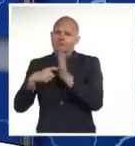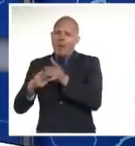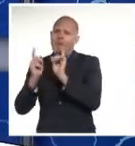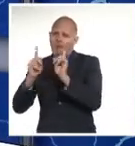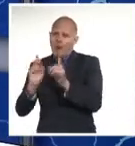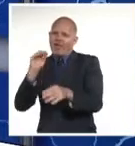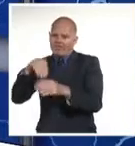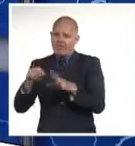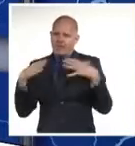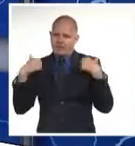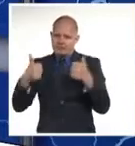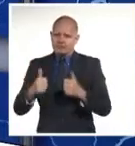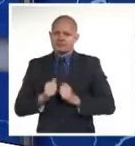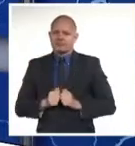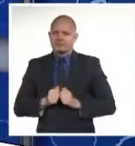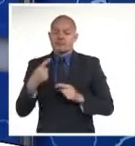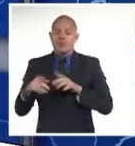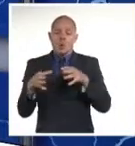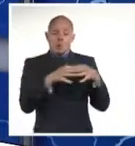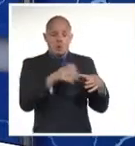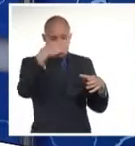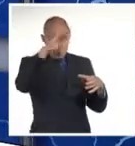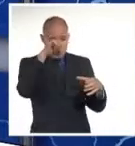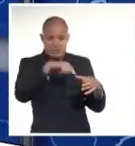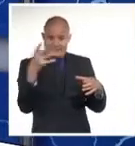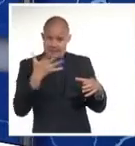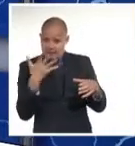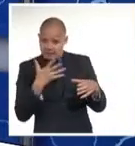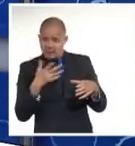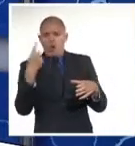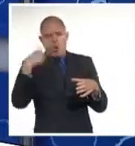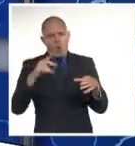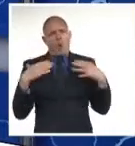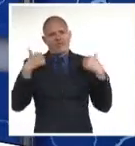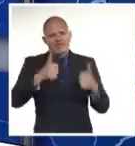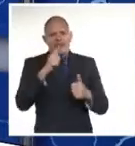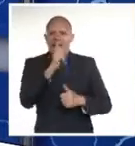de Sudáfrica en Cuba. Por la parte cubana estuvo presente además el director de